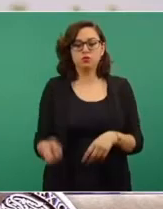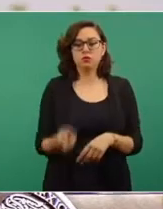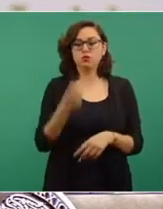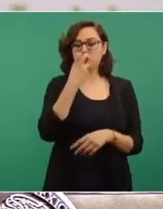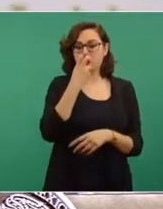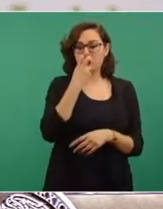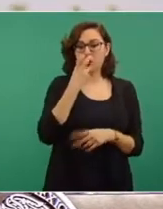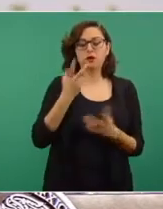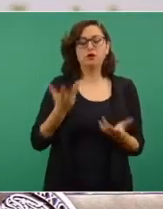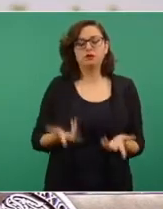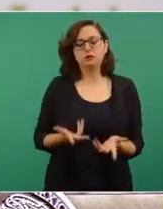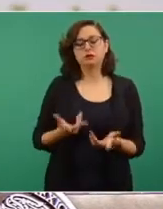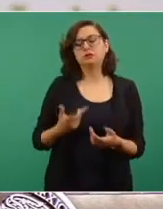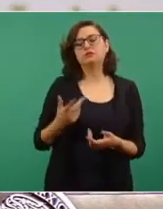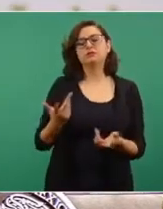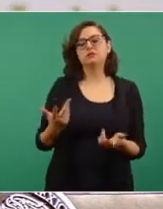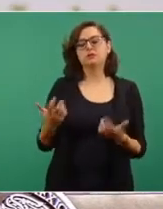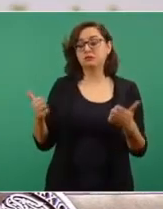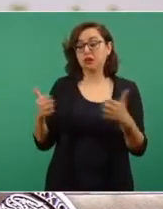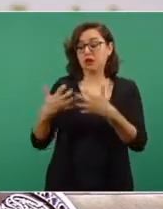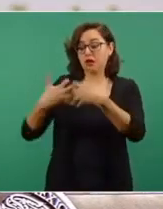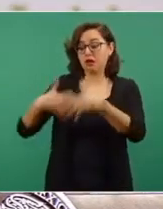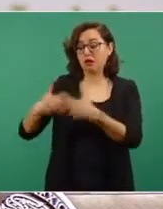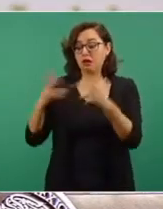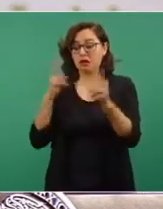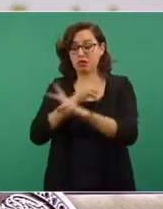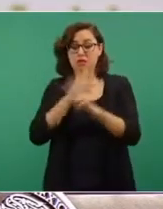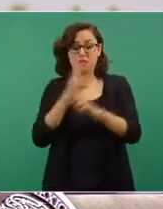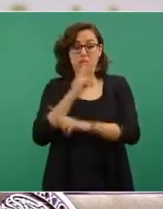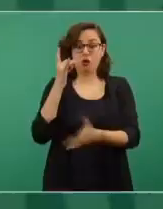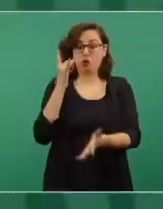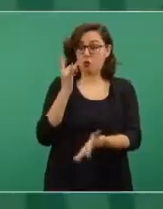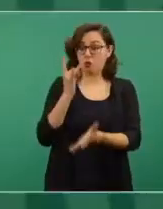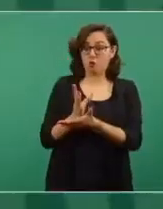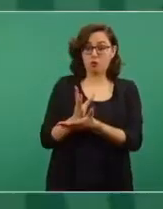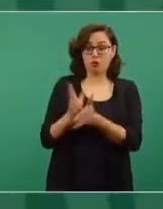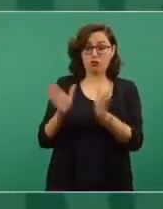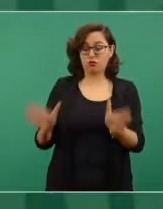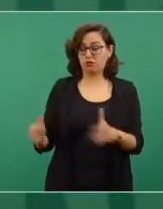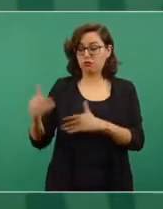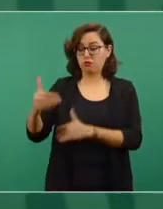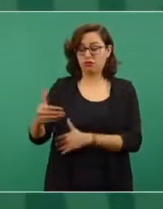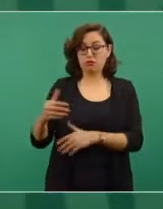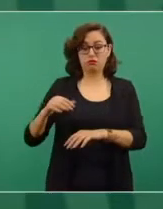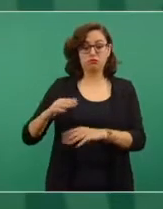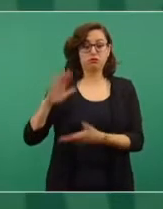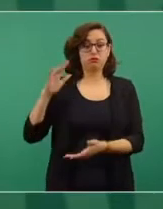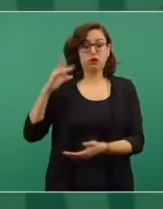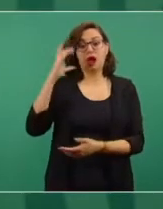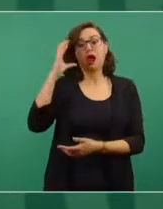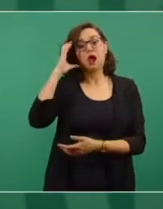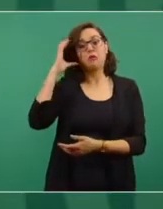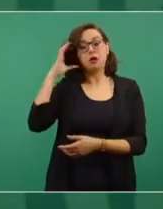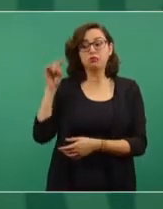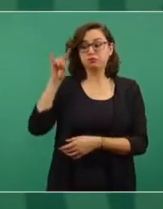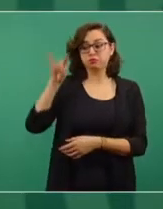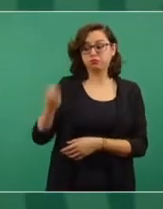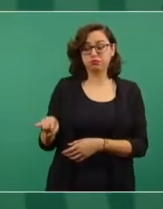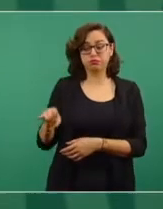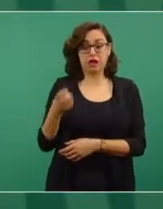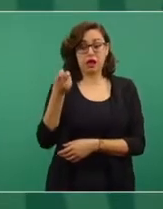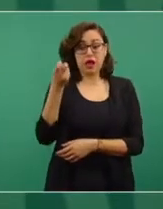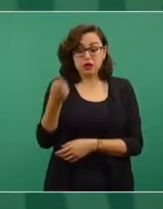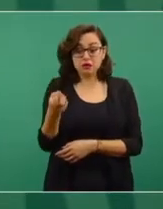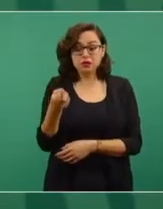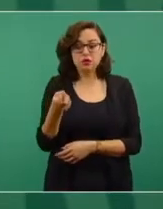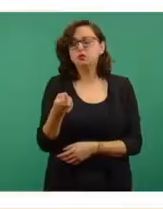solamente para pronta identificación, pero no se refiere solamente al mueble físico donde se alojan las personas enfermas. El reto